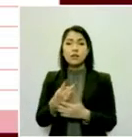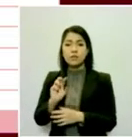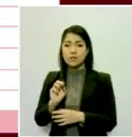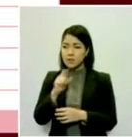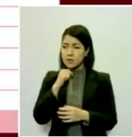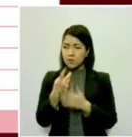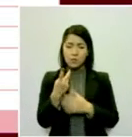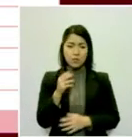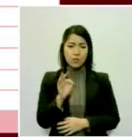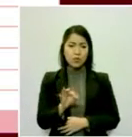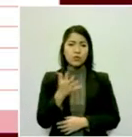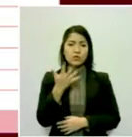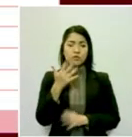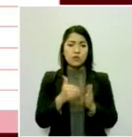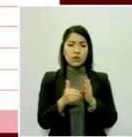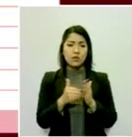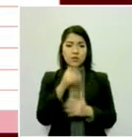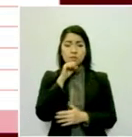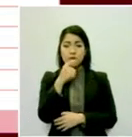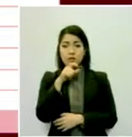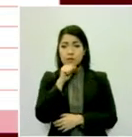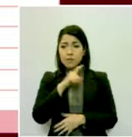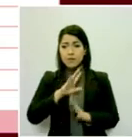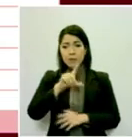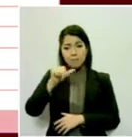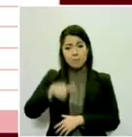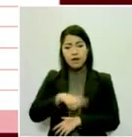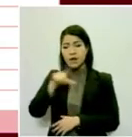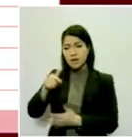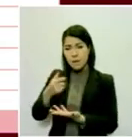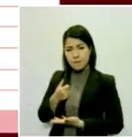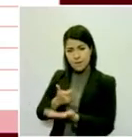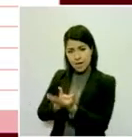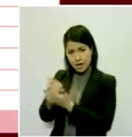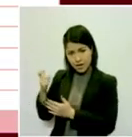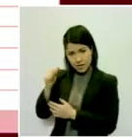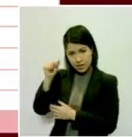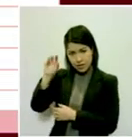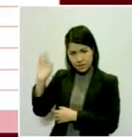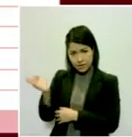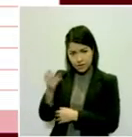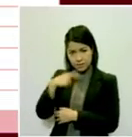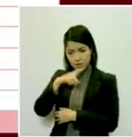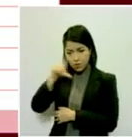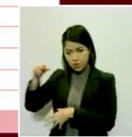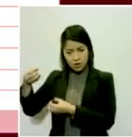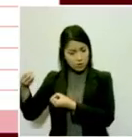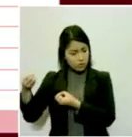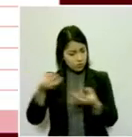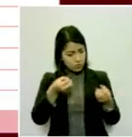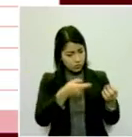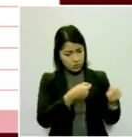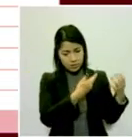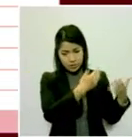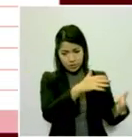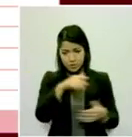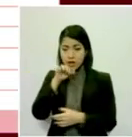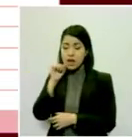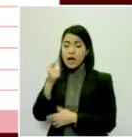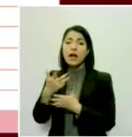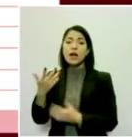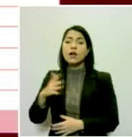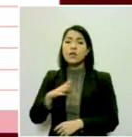esto, insisto, se regresará a cada uno de los municipios donde hayan los ciudadanos mostrado